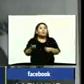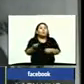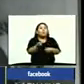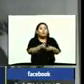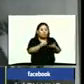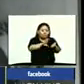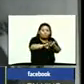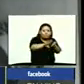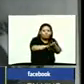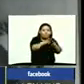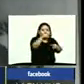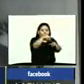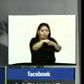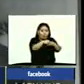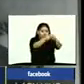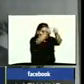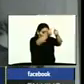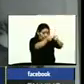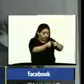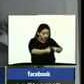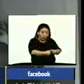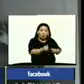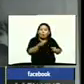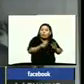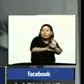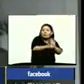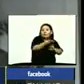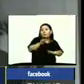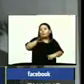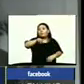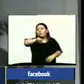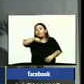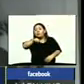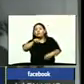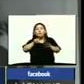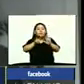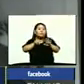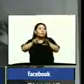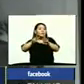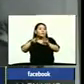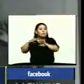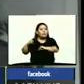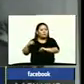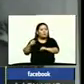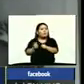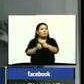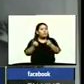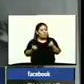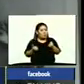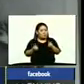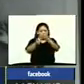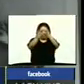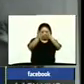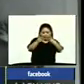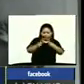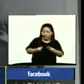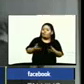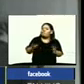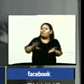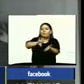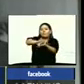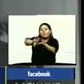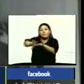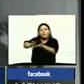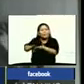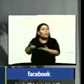ingresos del proyecto de presupuesto asciende a 5.670 millones frente a la proyección de gastos. La